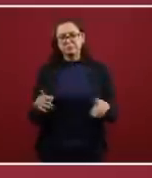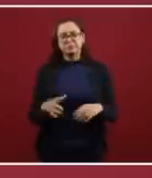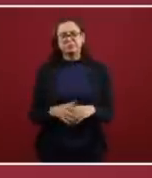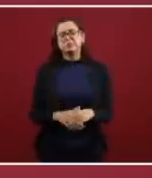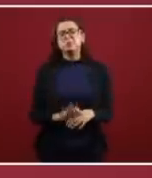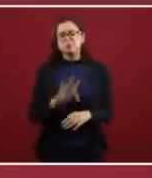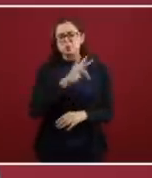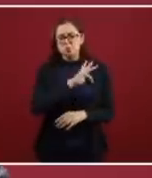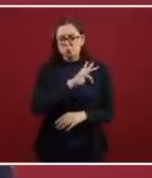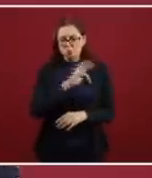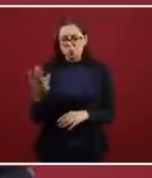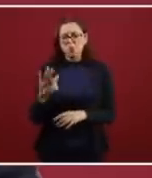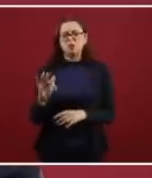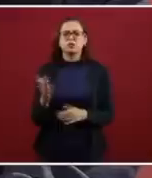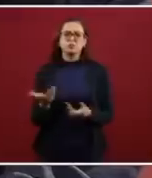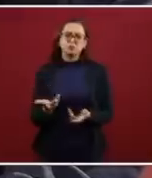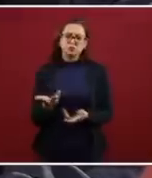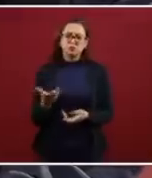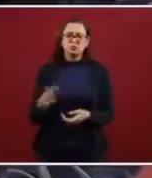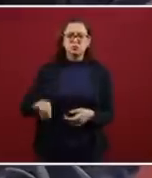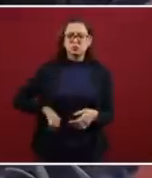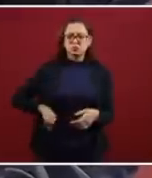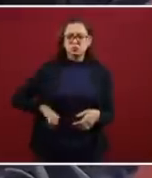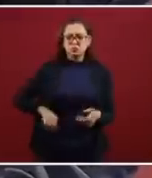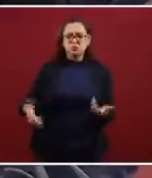podamos considerar conveniente,